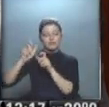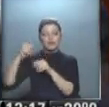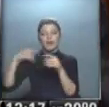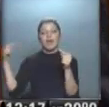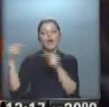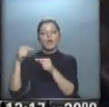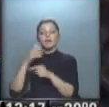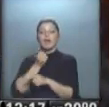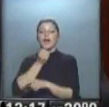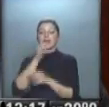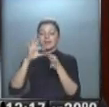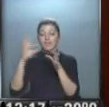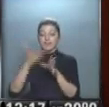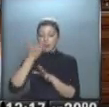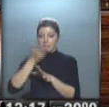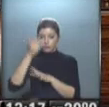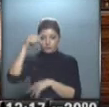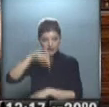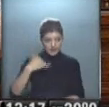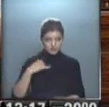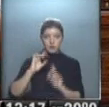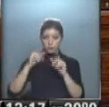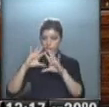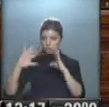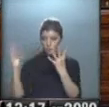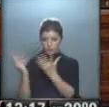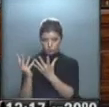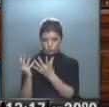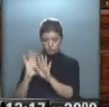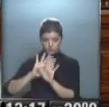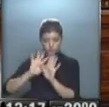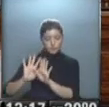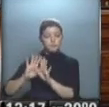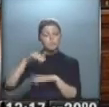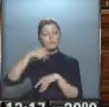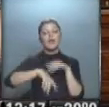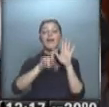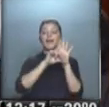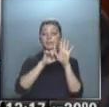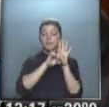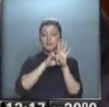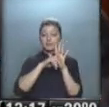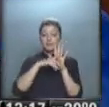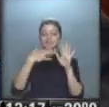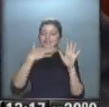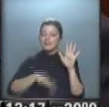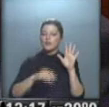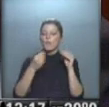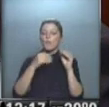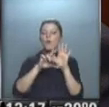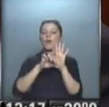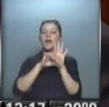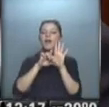nuestro país y en cualquier lugar del mundo. Esta ley es obviamente entendida como una ley que plantea la